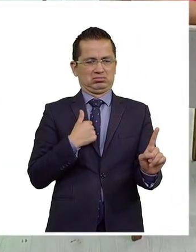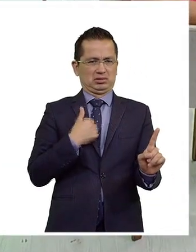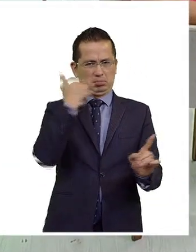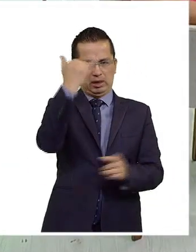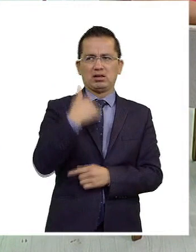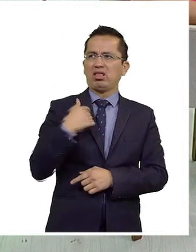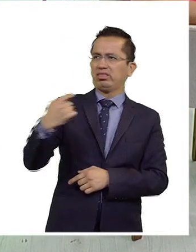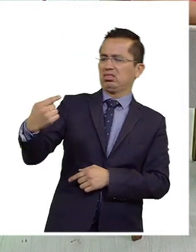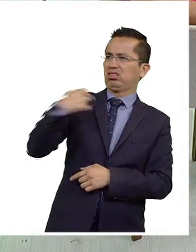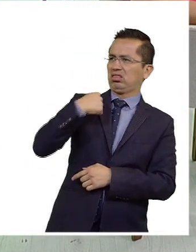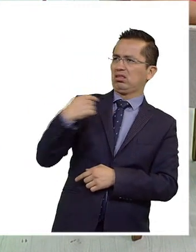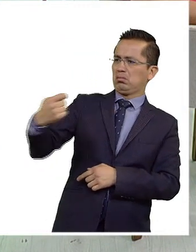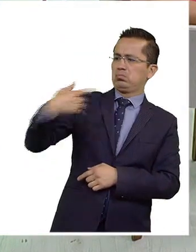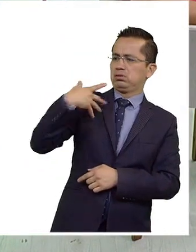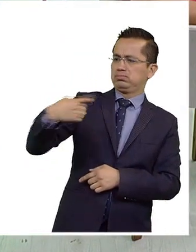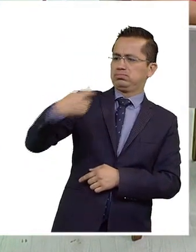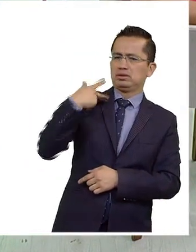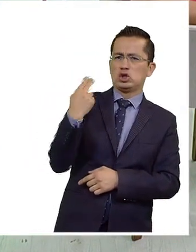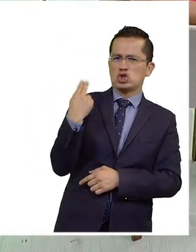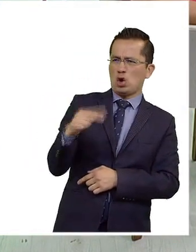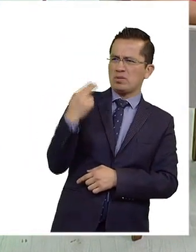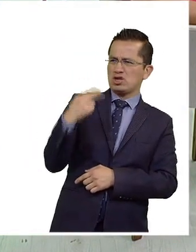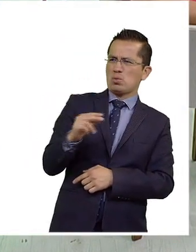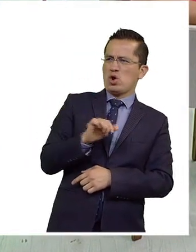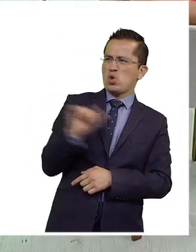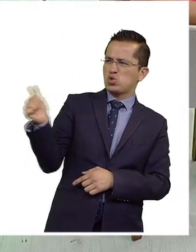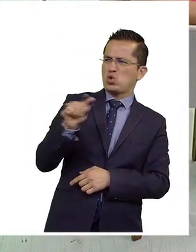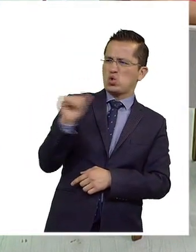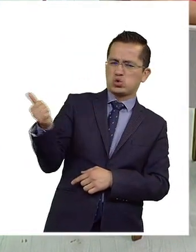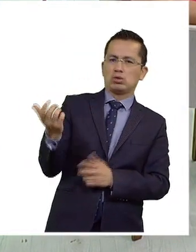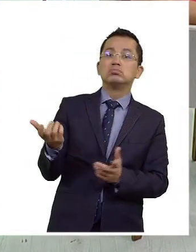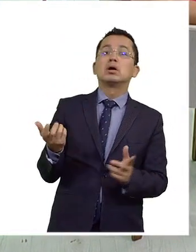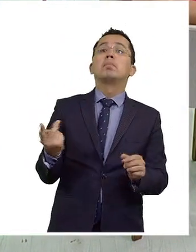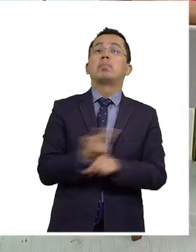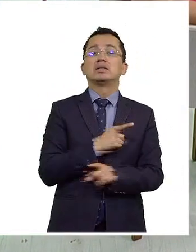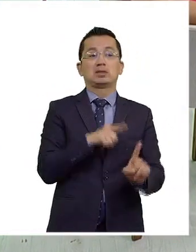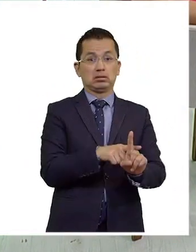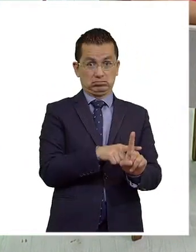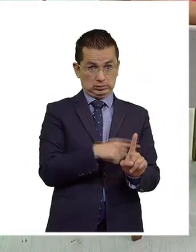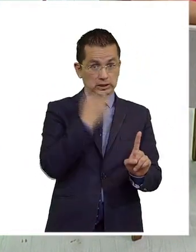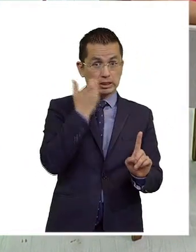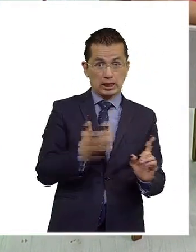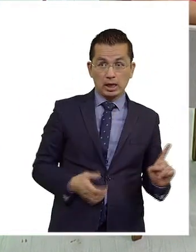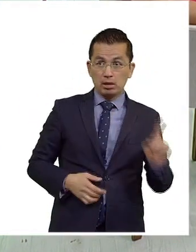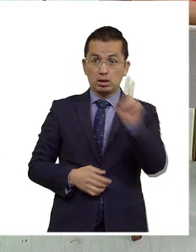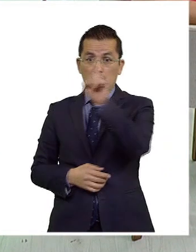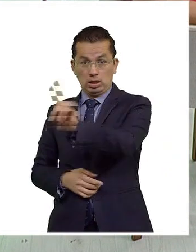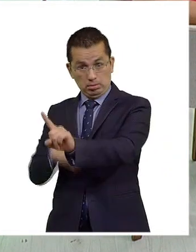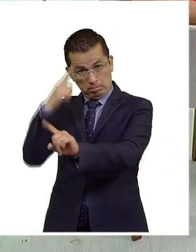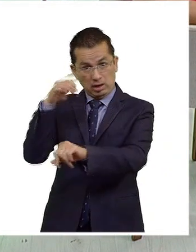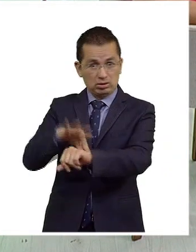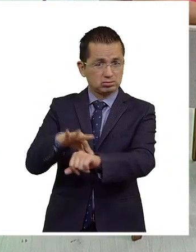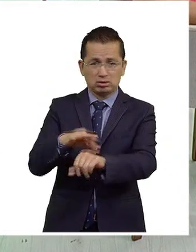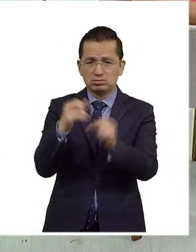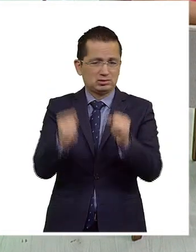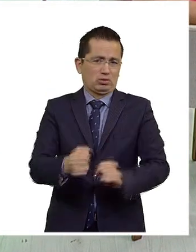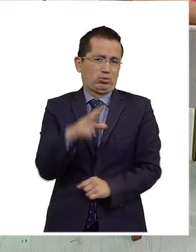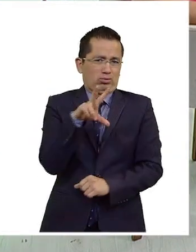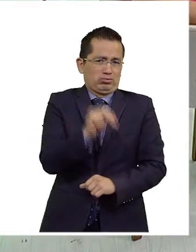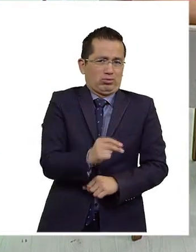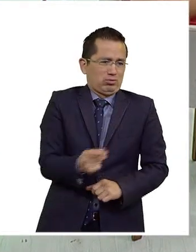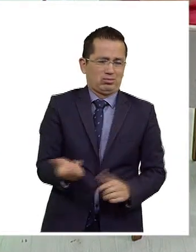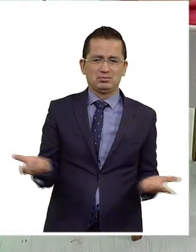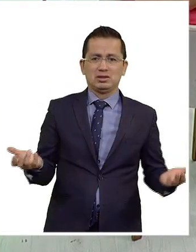llamando por otro nombre, además públicamente, pues entonces estas personitas no quieren acudir a atender su salud. Y solo se trata de